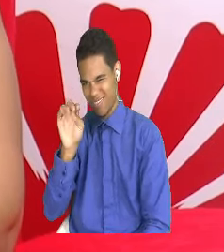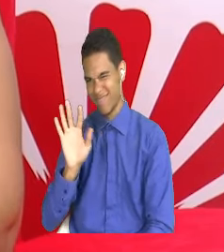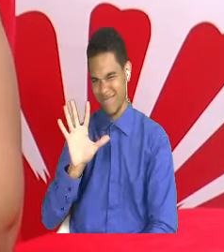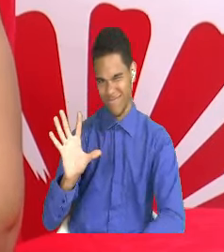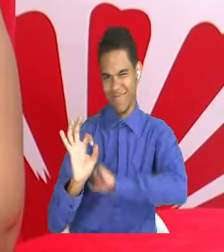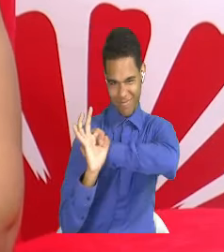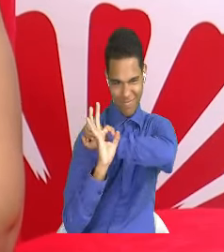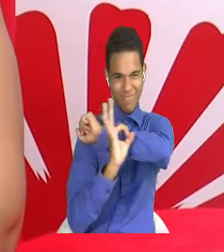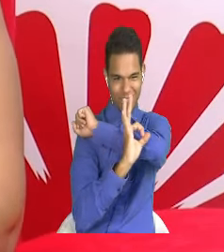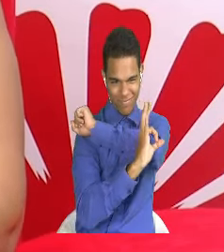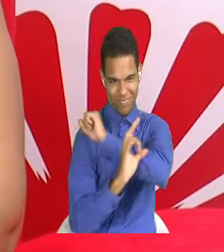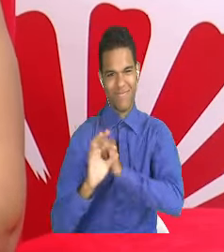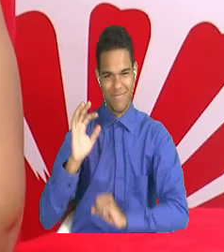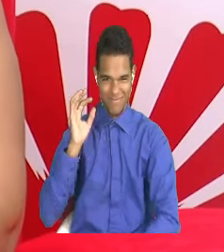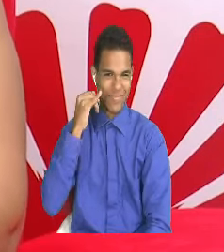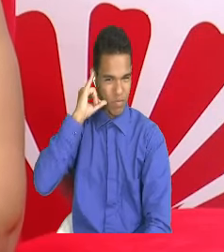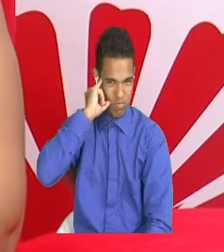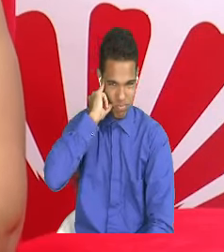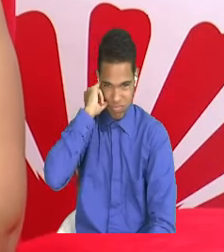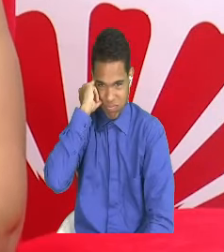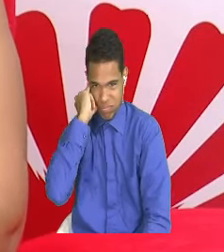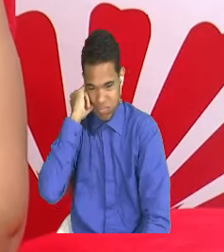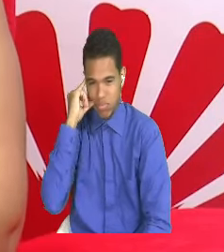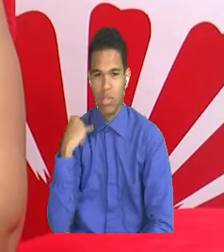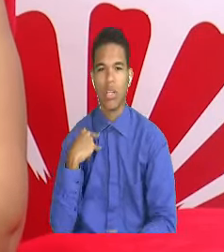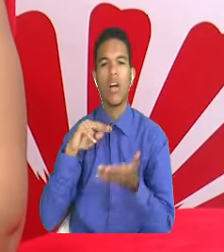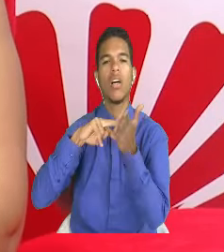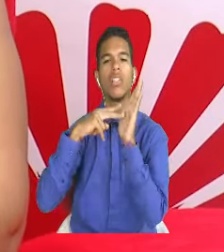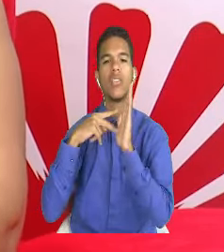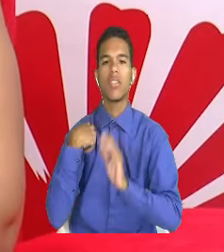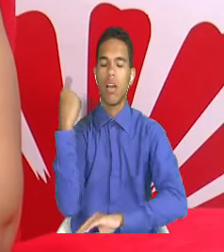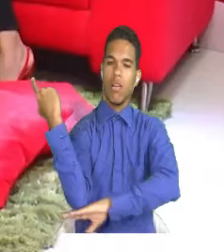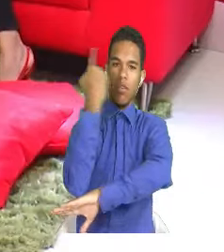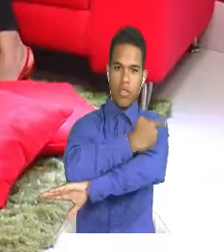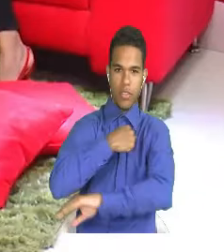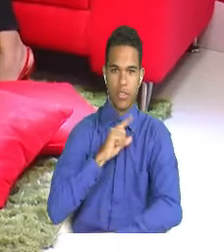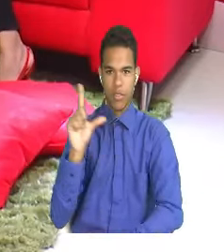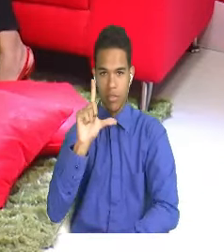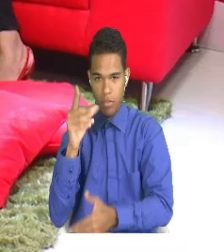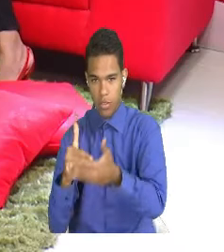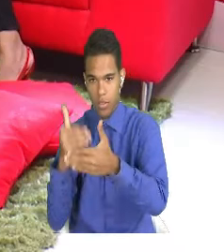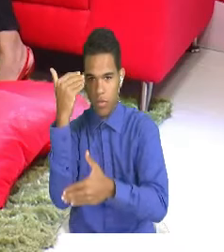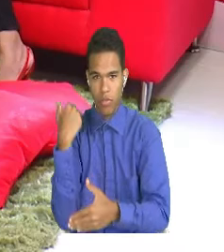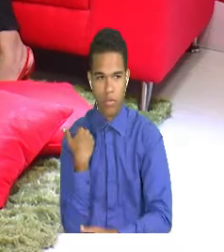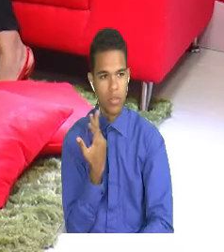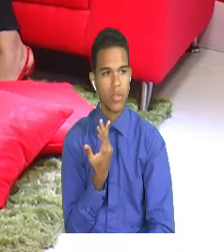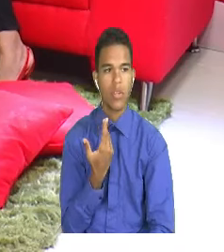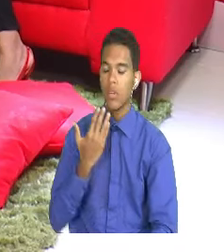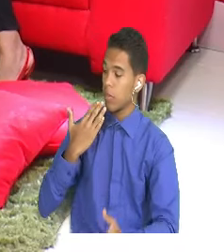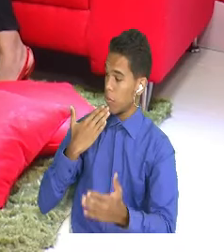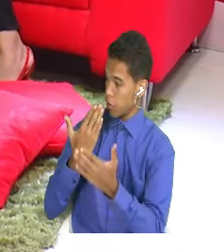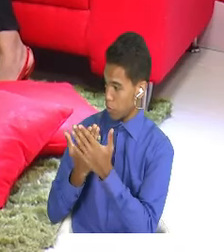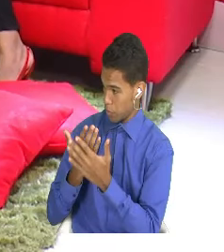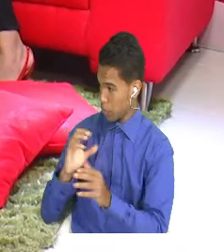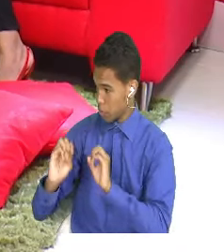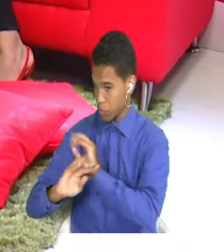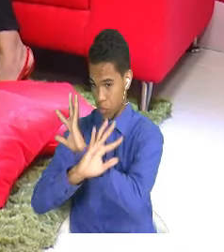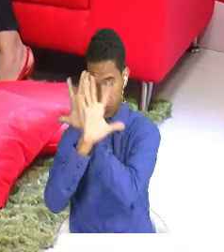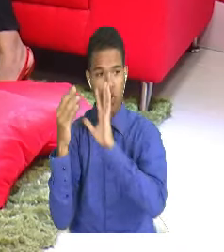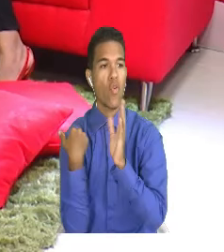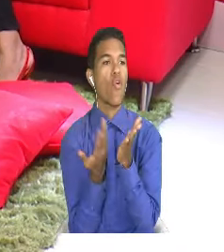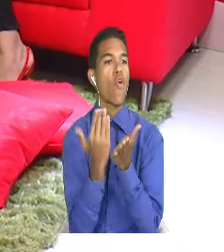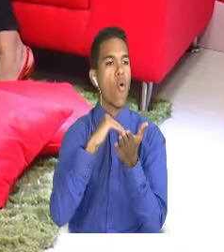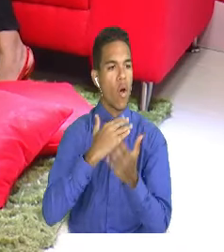lunes como hoy, nuestro día positivamente. Psicóloga, muy buenos días. Buenos días a todos. Pues un gusto volver a estar